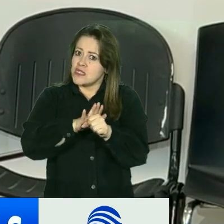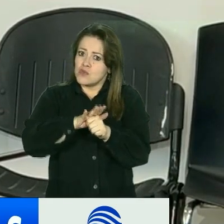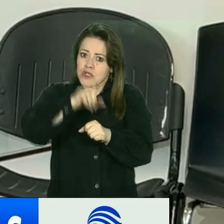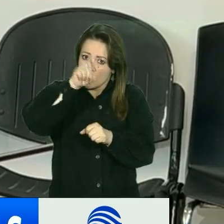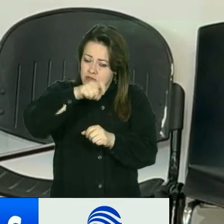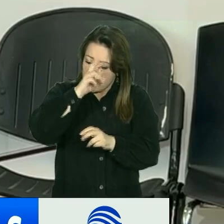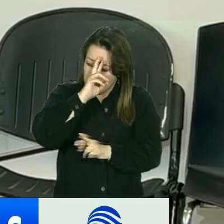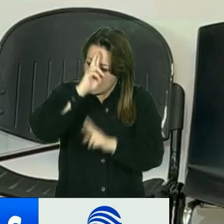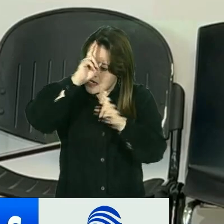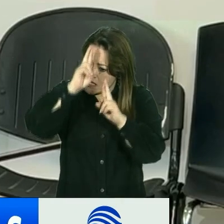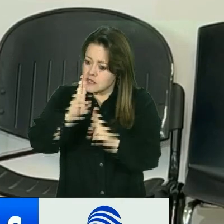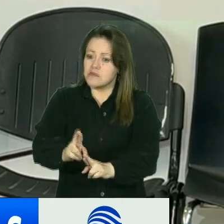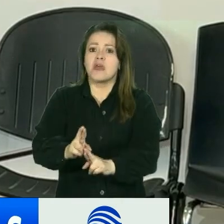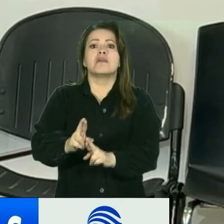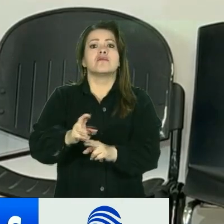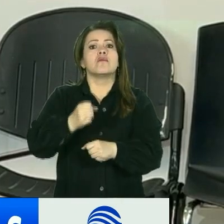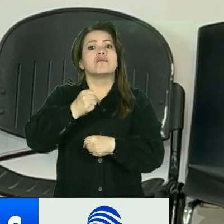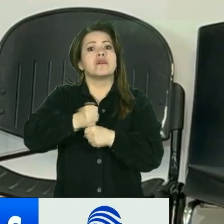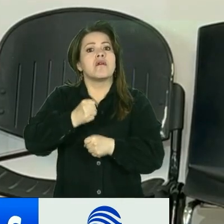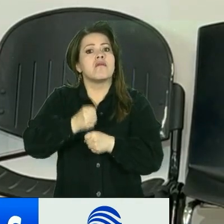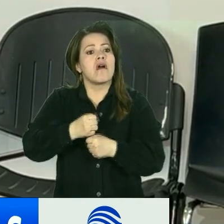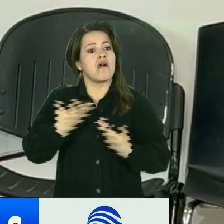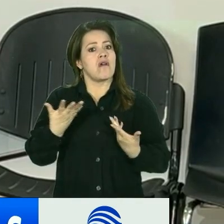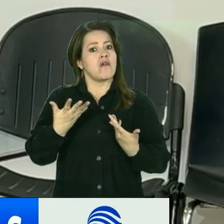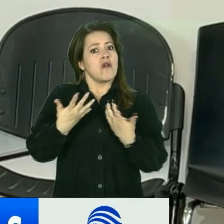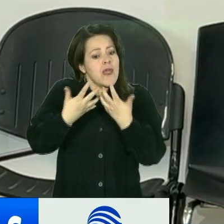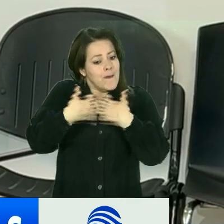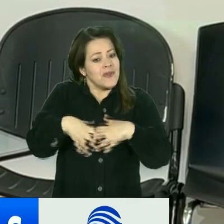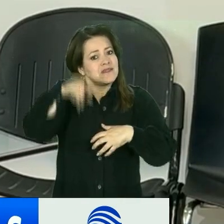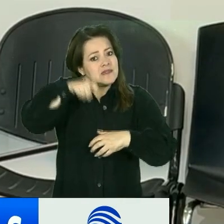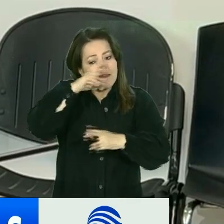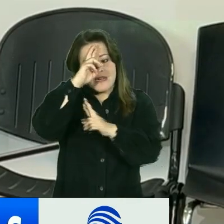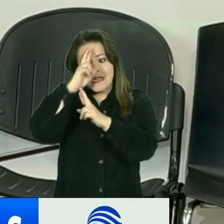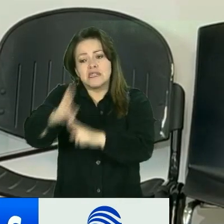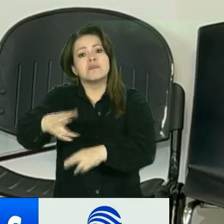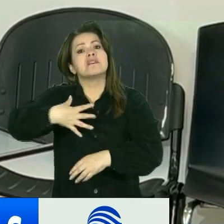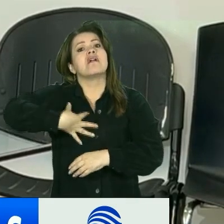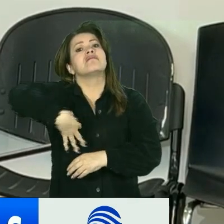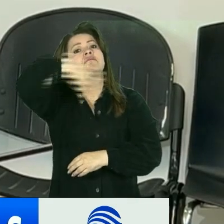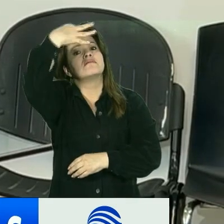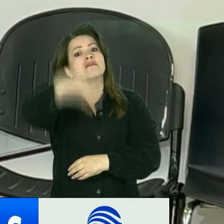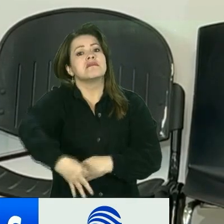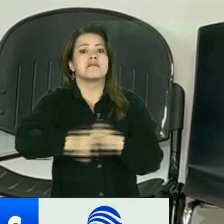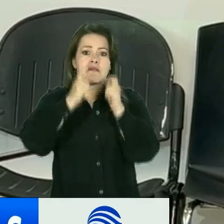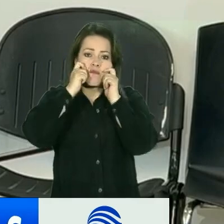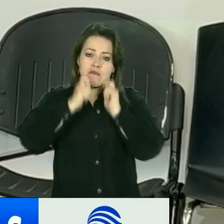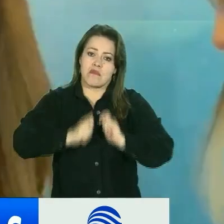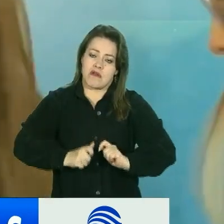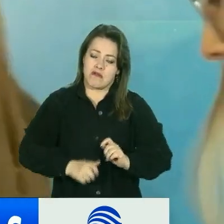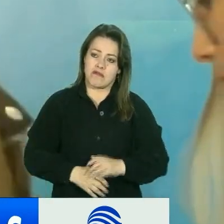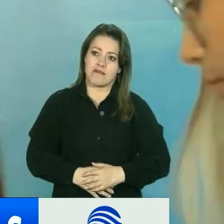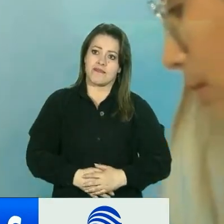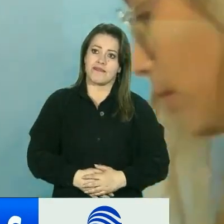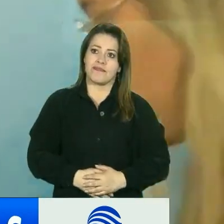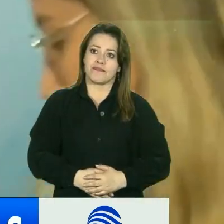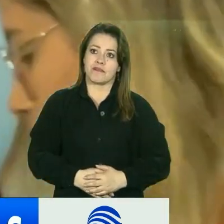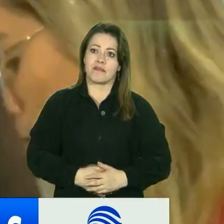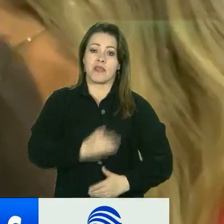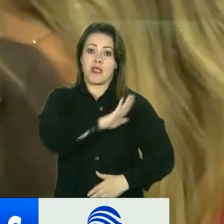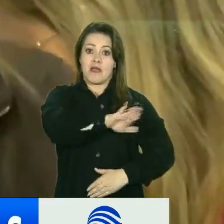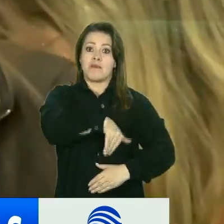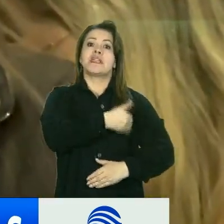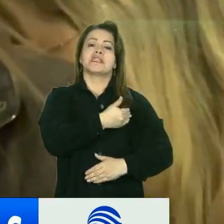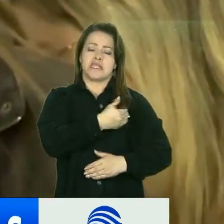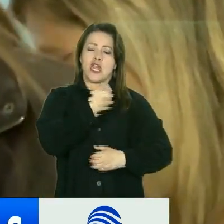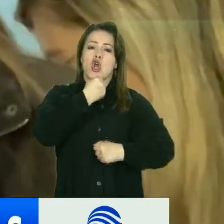de ejercicio de las labores y de los oficios tengan dignidad humana fundamentalmente. El ministerio adelanta un